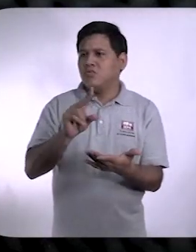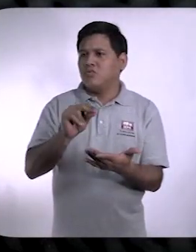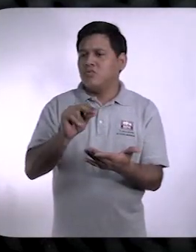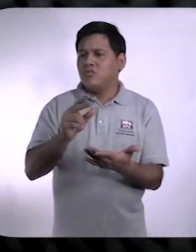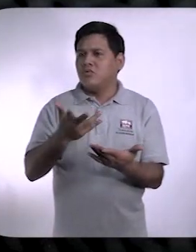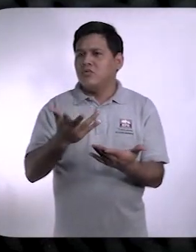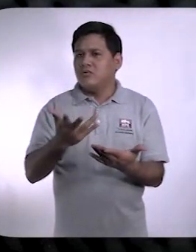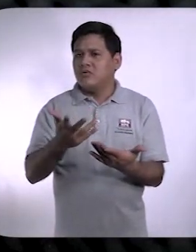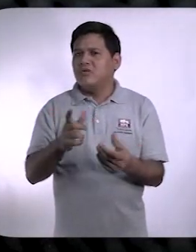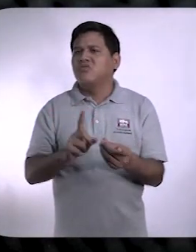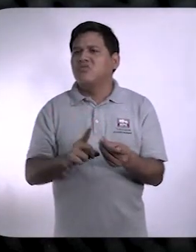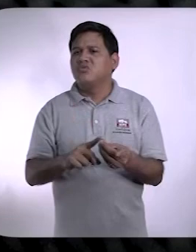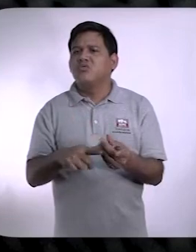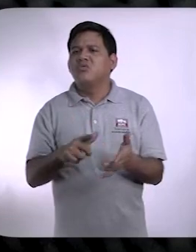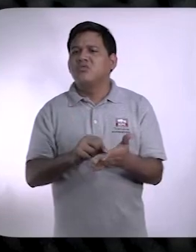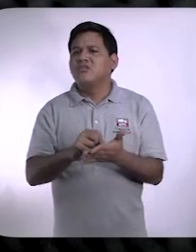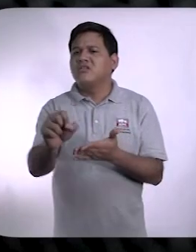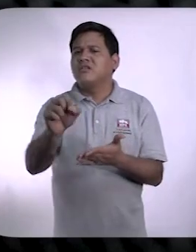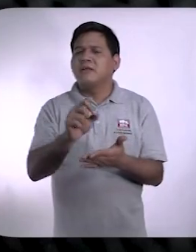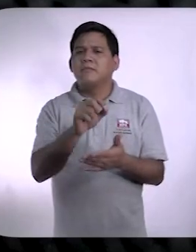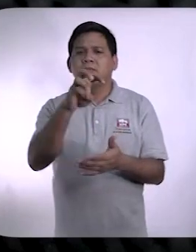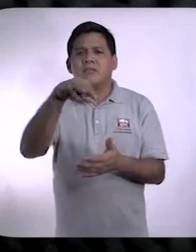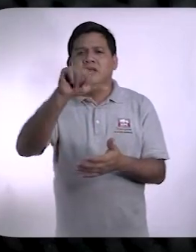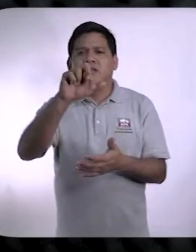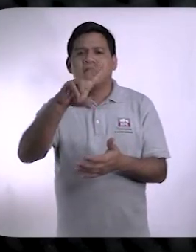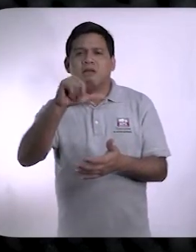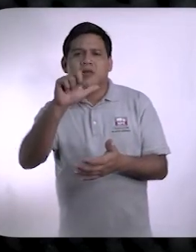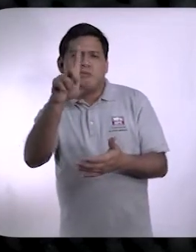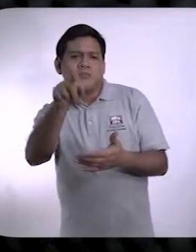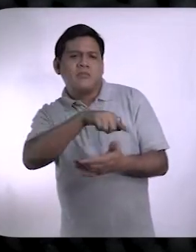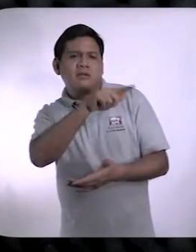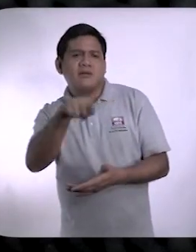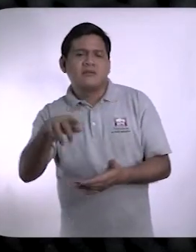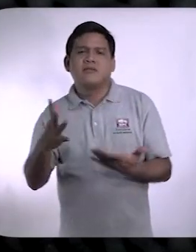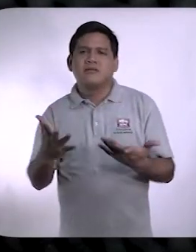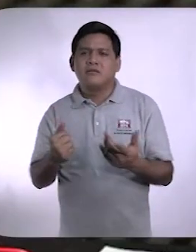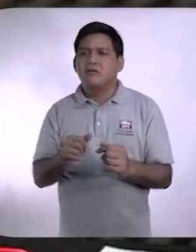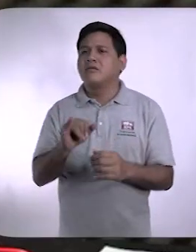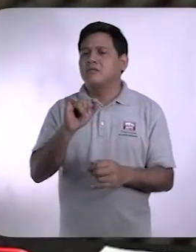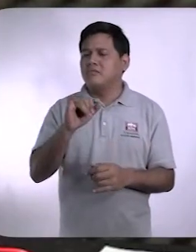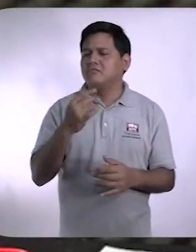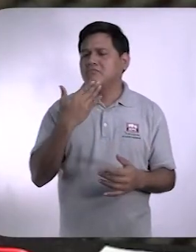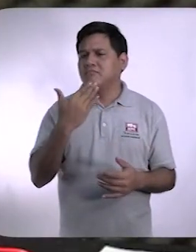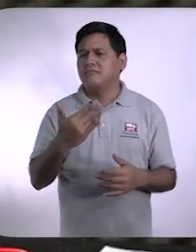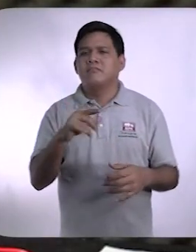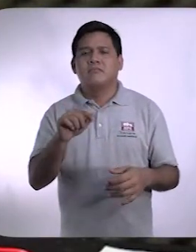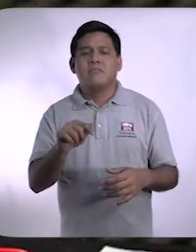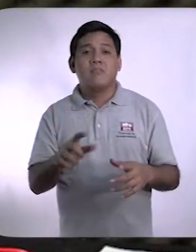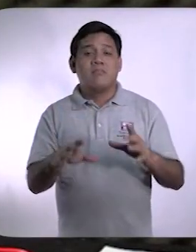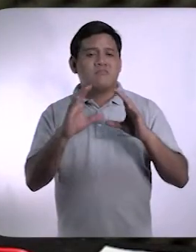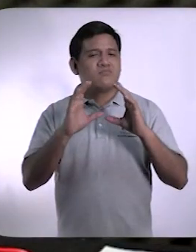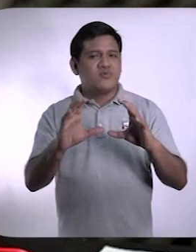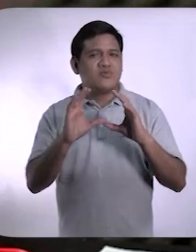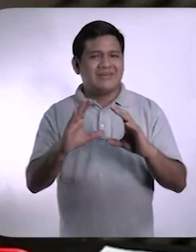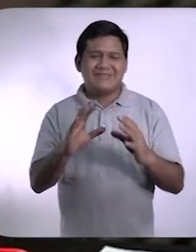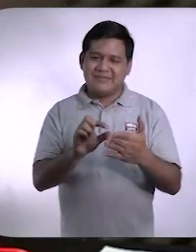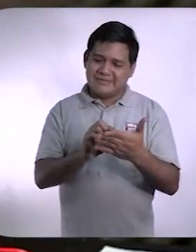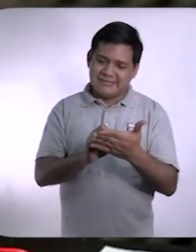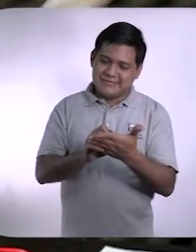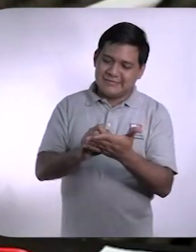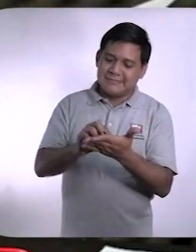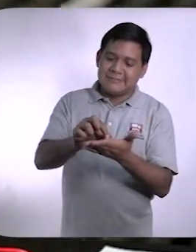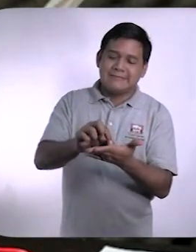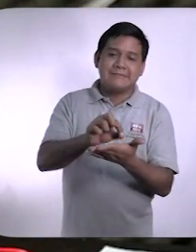llega esa marca para que pueda ser válido nuestro voto? Sí, aquí la recomendación sería que tengan mucho cuidado que la marca